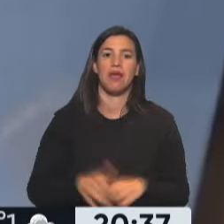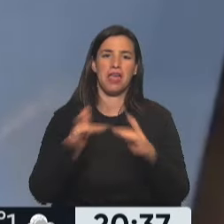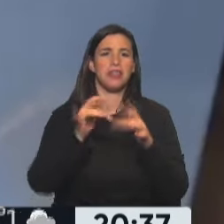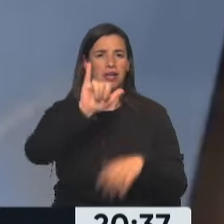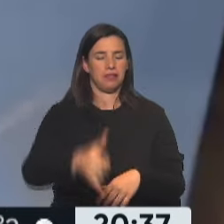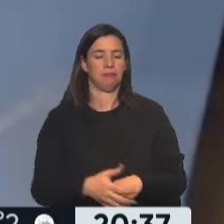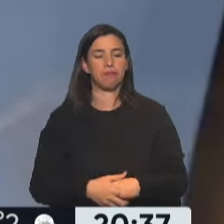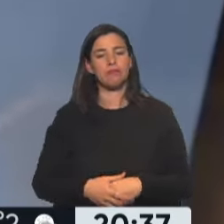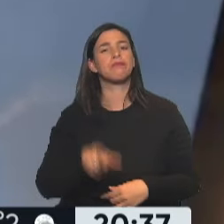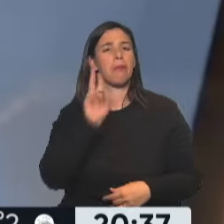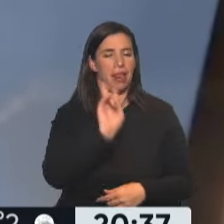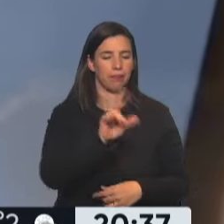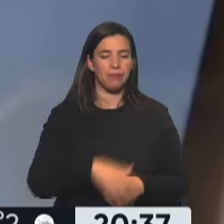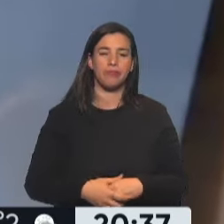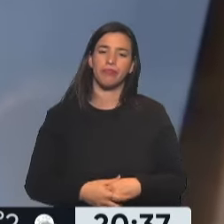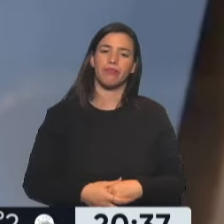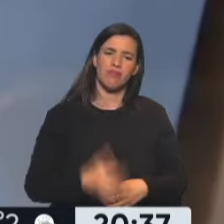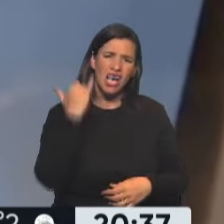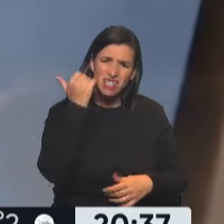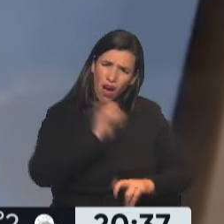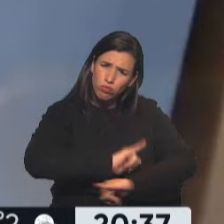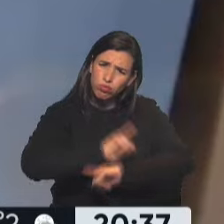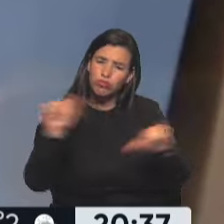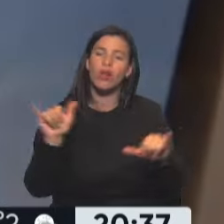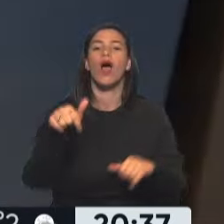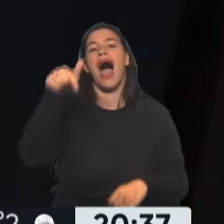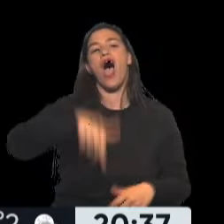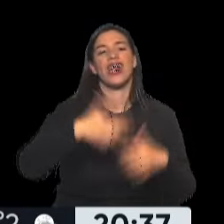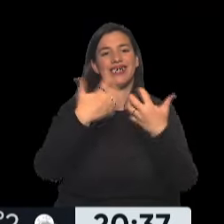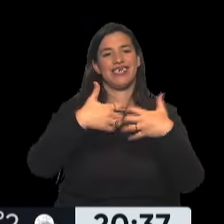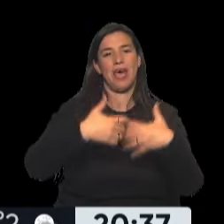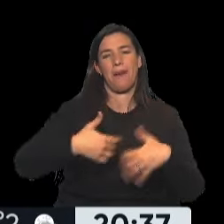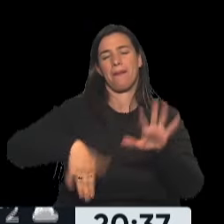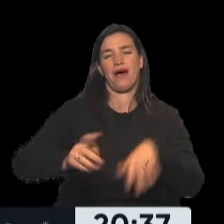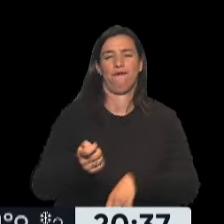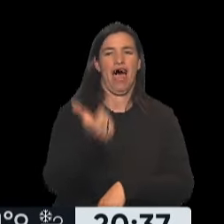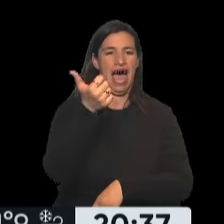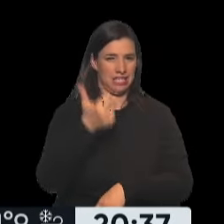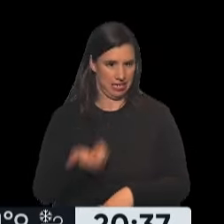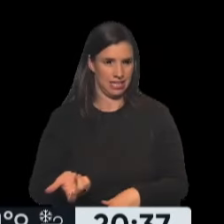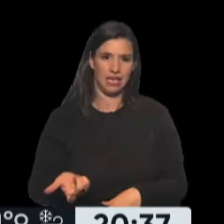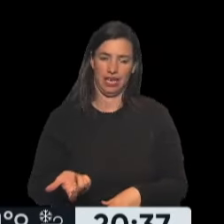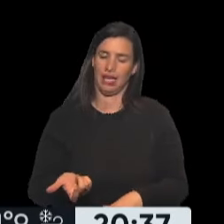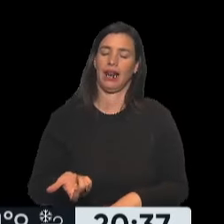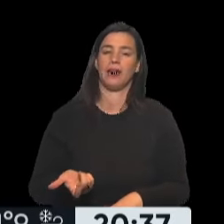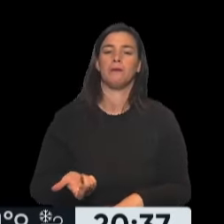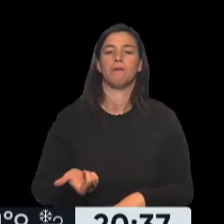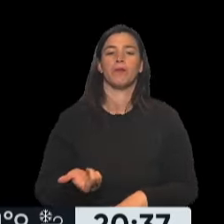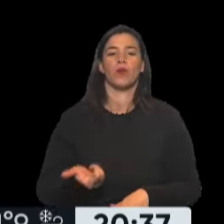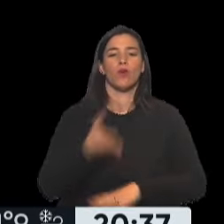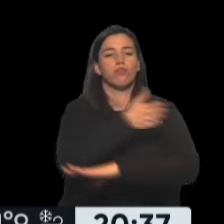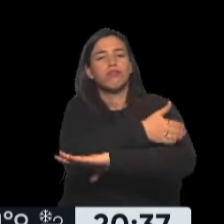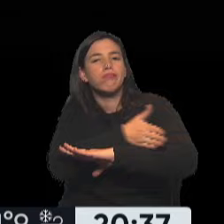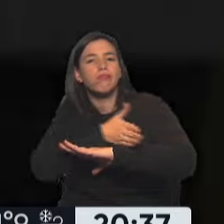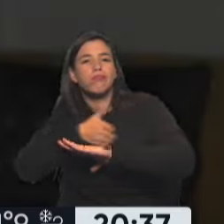Sí, lo que se anunció es que se va a simplificar justamente la gestión y la cantidad de procesos que se van a